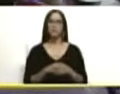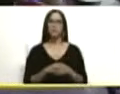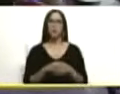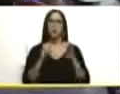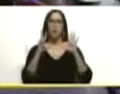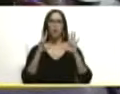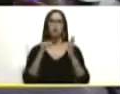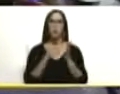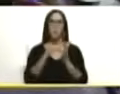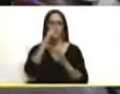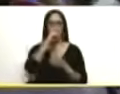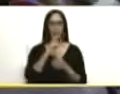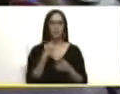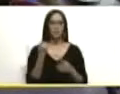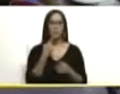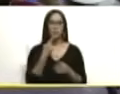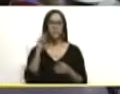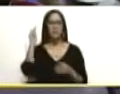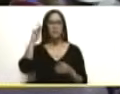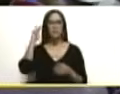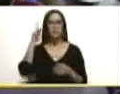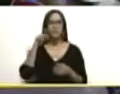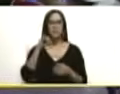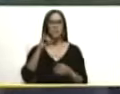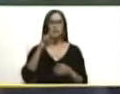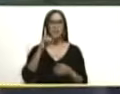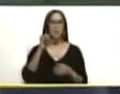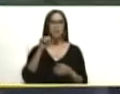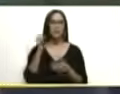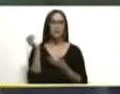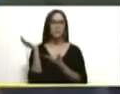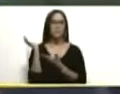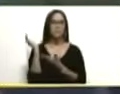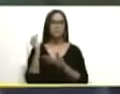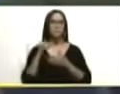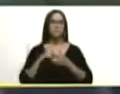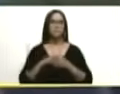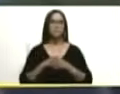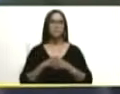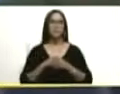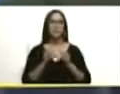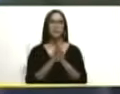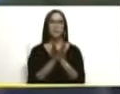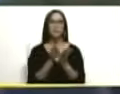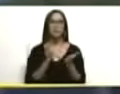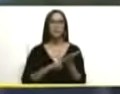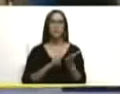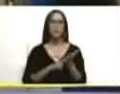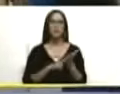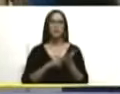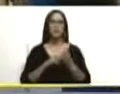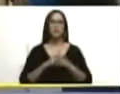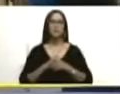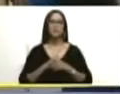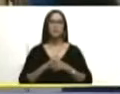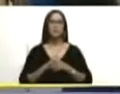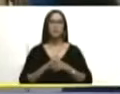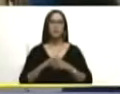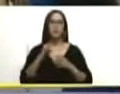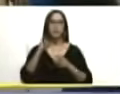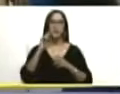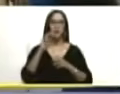8.000 años, como dice la profesora Iraida Vargas, en su libro, ¿verdad, Ricardo Menéndez?